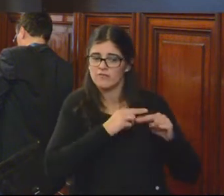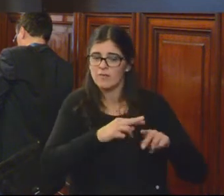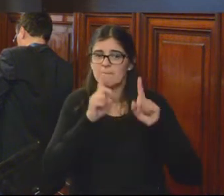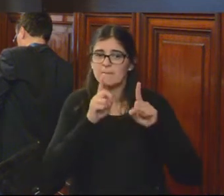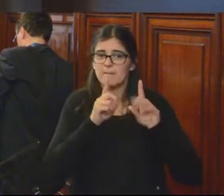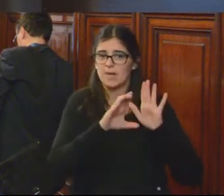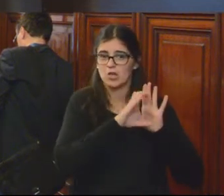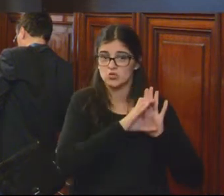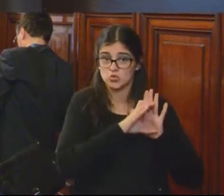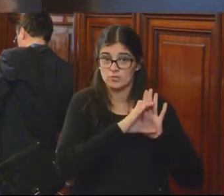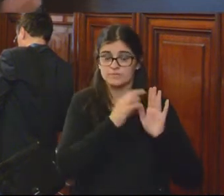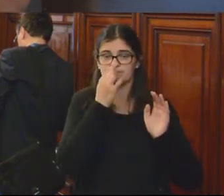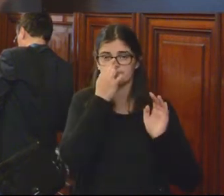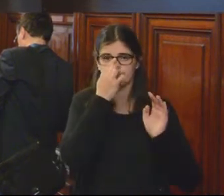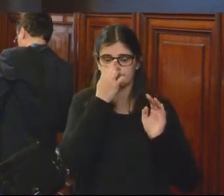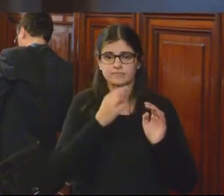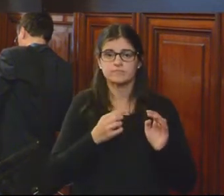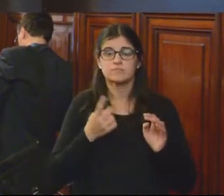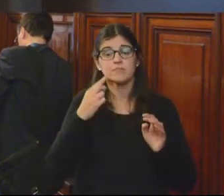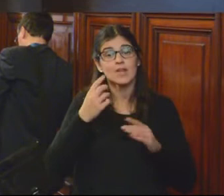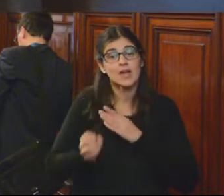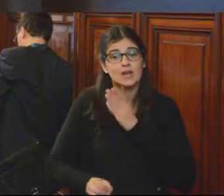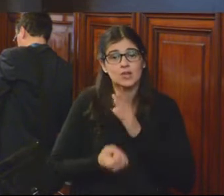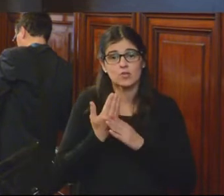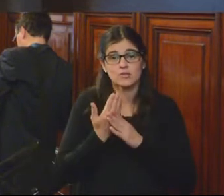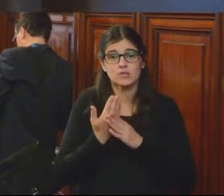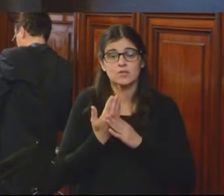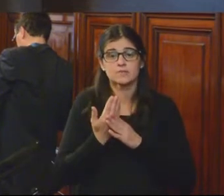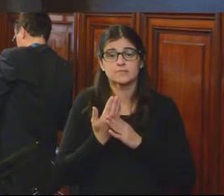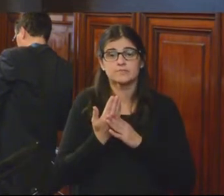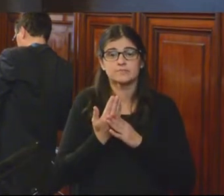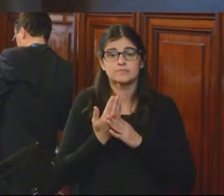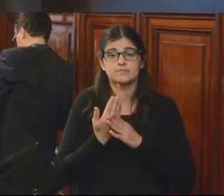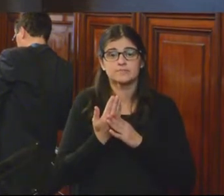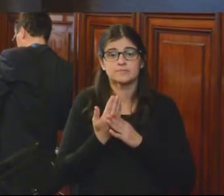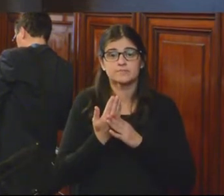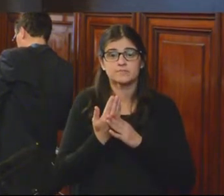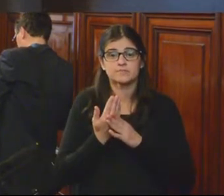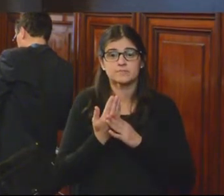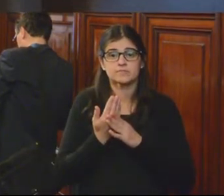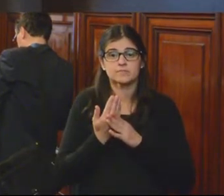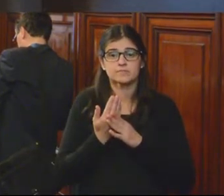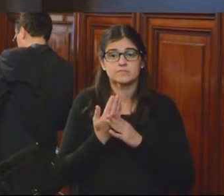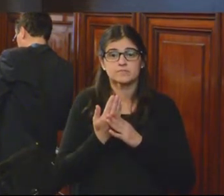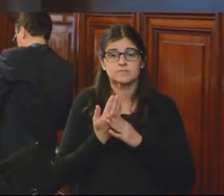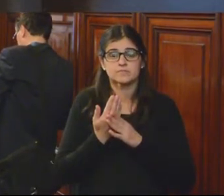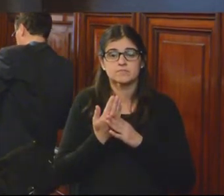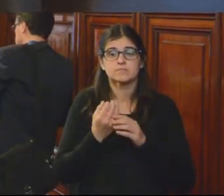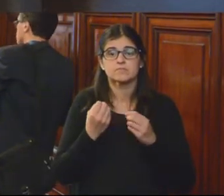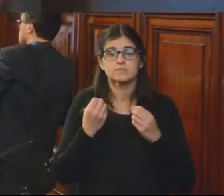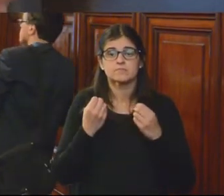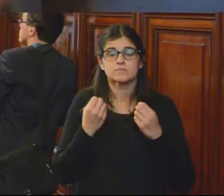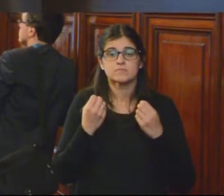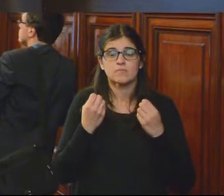¿Sí? Se creó... ¿cuánto? ¿Sí? Bueno, y